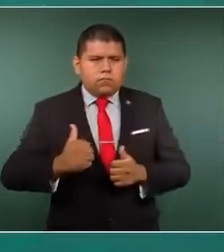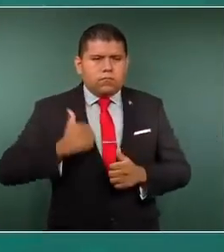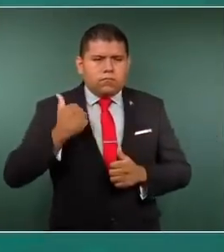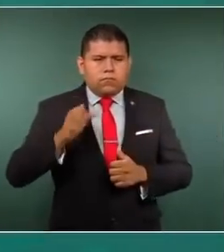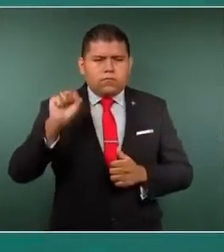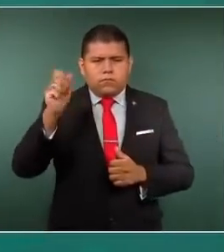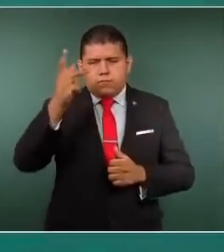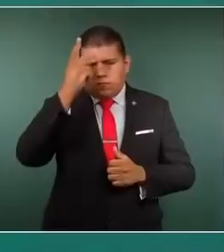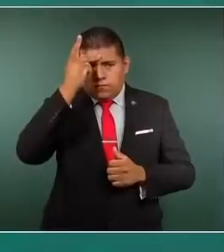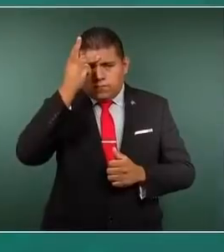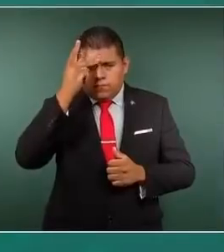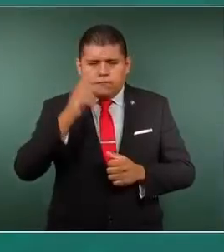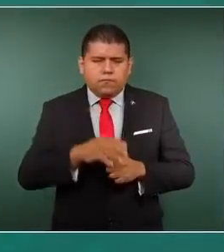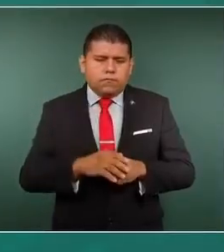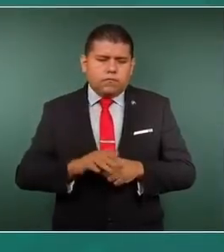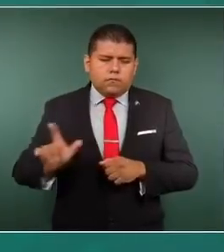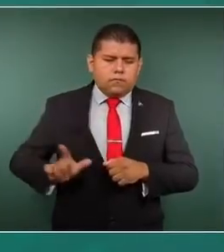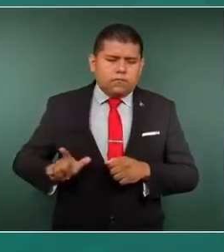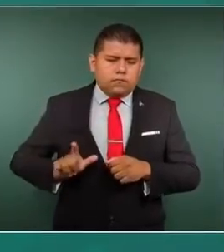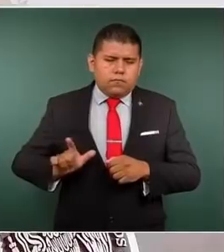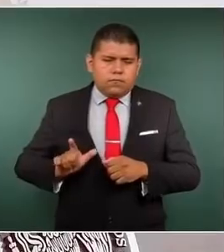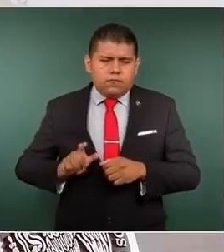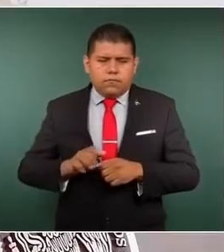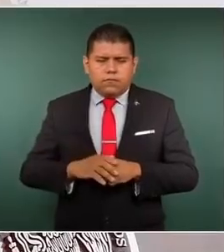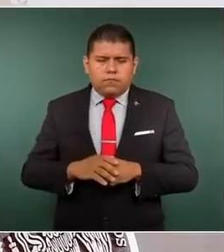reunión con los gobernados